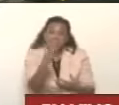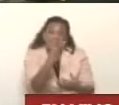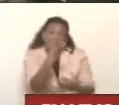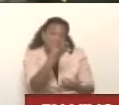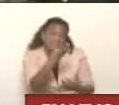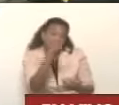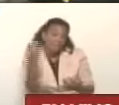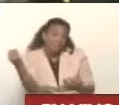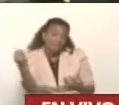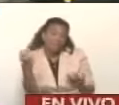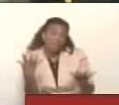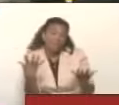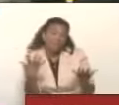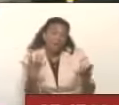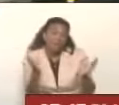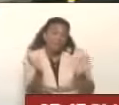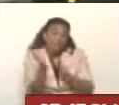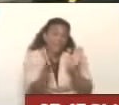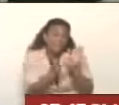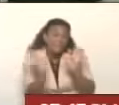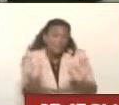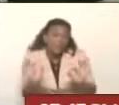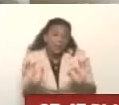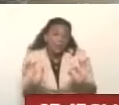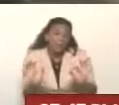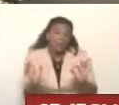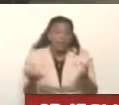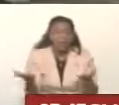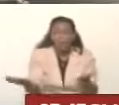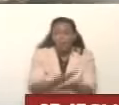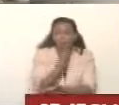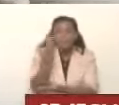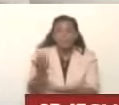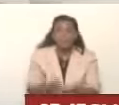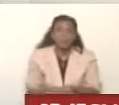5 años. Del golpe de los plátanos verdes.